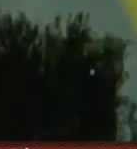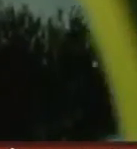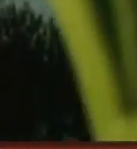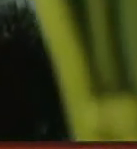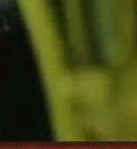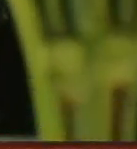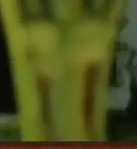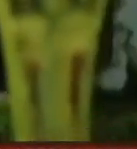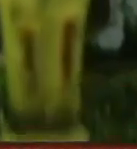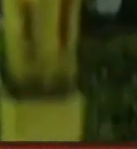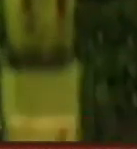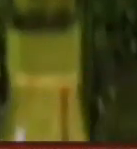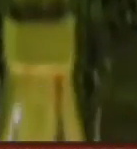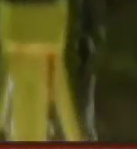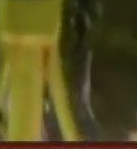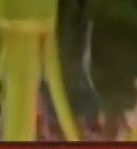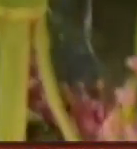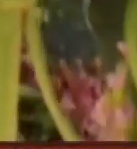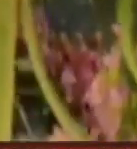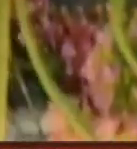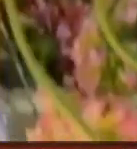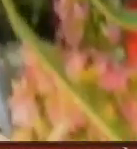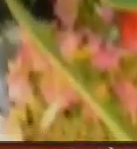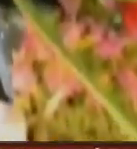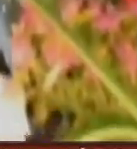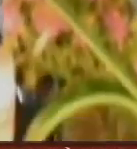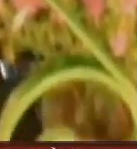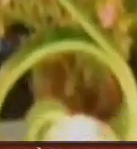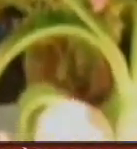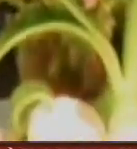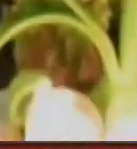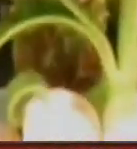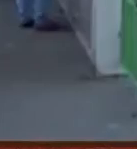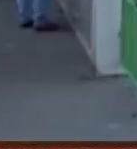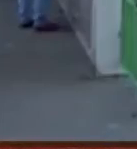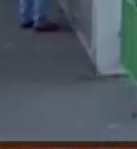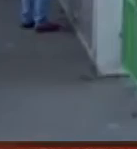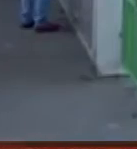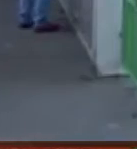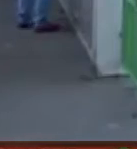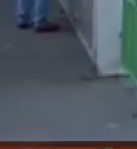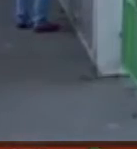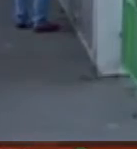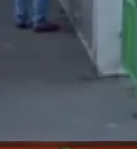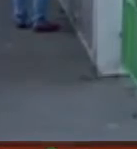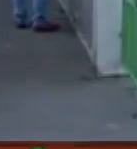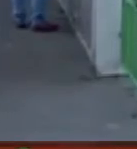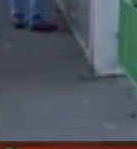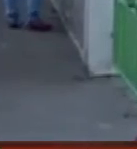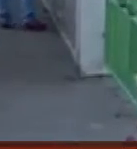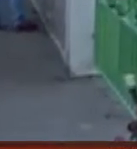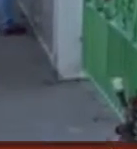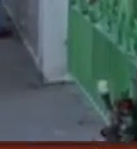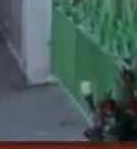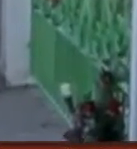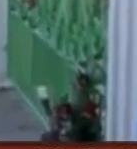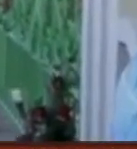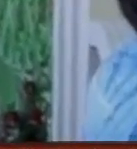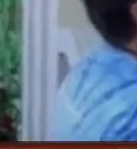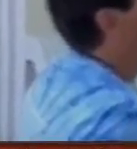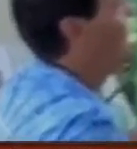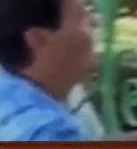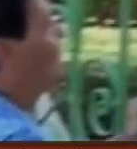pueblo de México por la proyección que con su música hizo de la esencia de nuestro país. El presidente dijo que